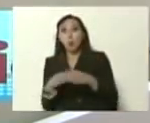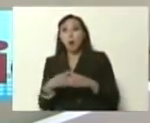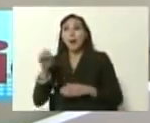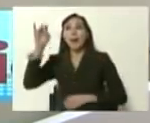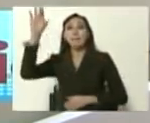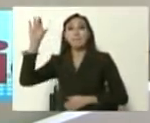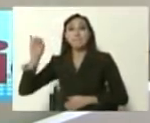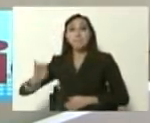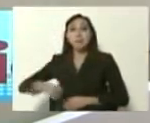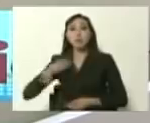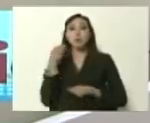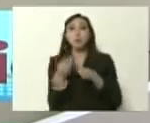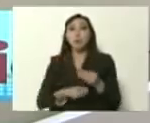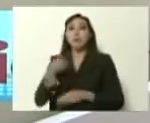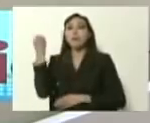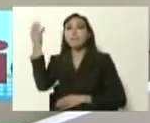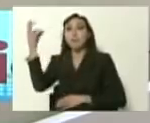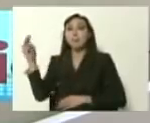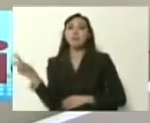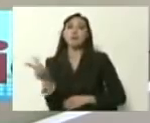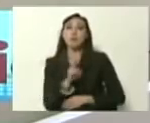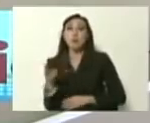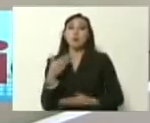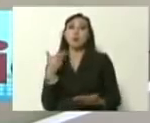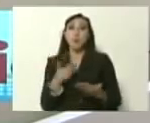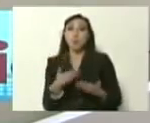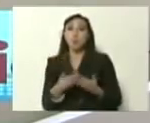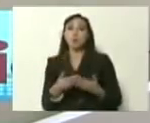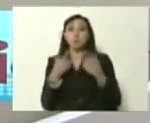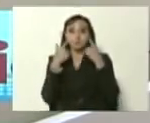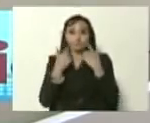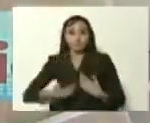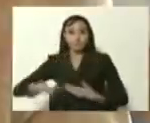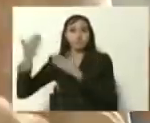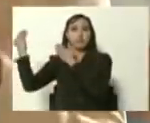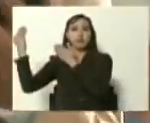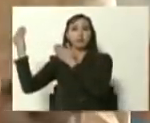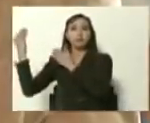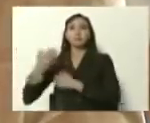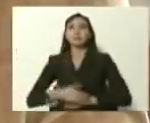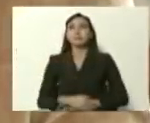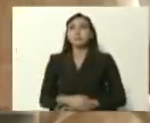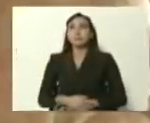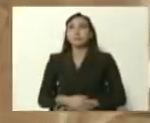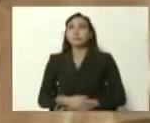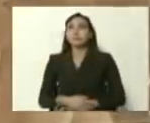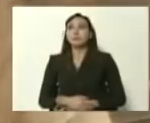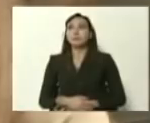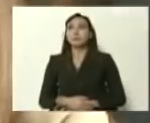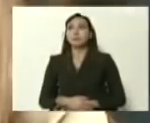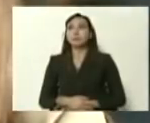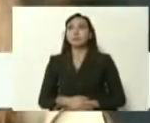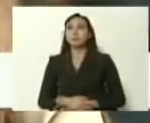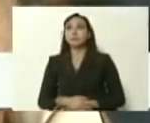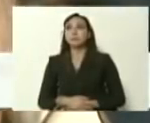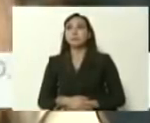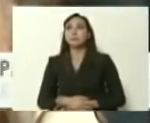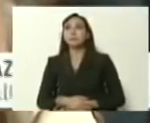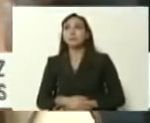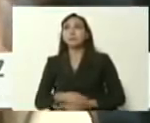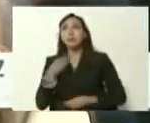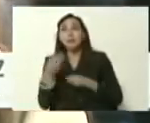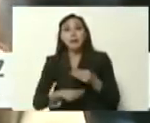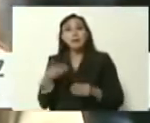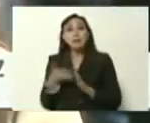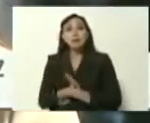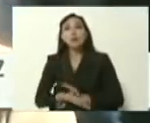que son diputados al Parlamento venezolano para proponer en esta mesa de diálogo. Escuchamos. Todas las situaciones que hemos vivido nos llevó